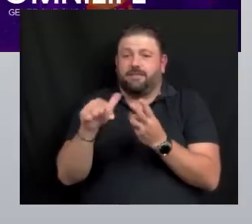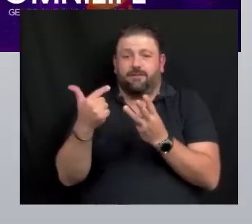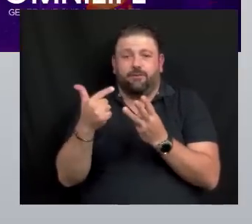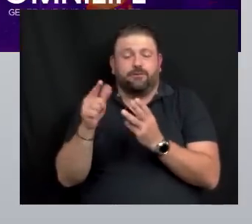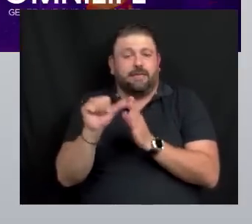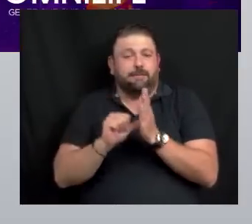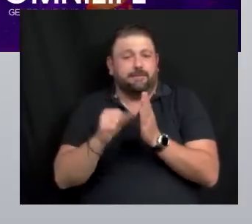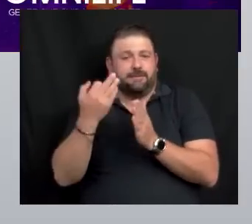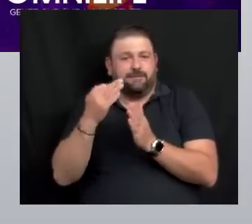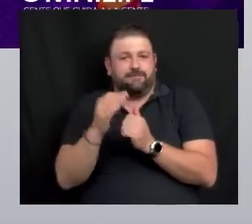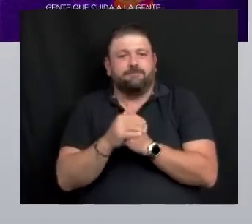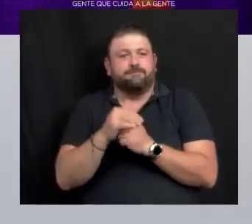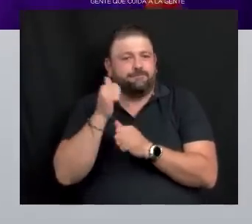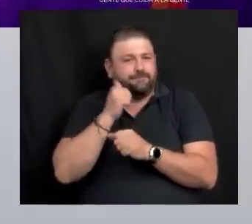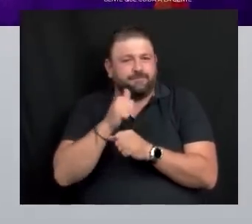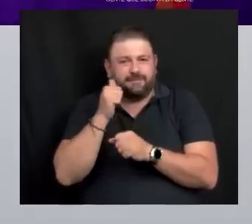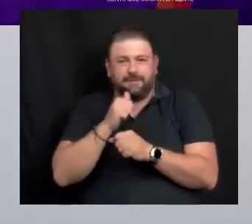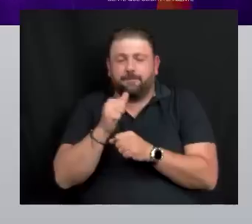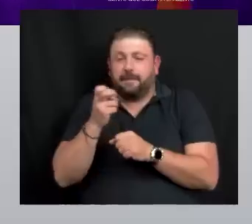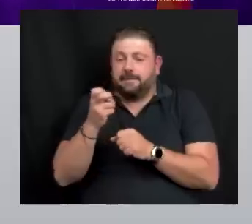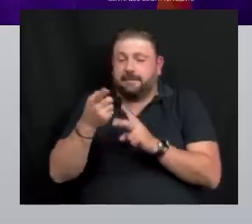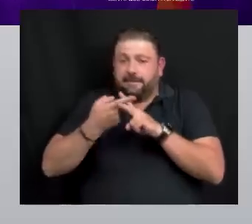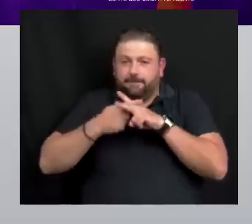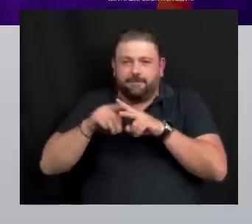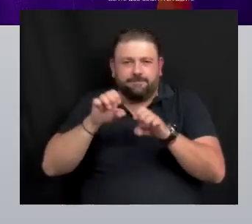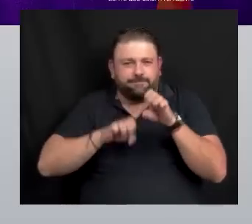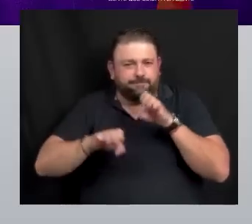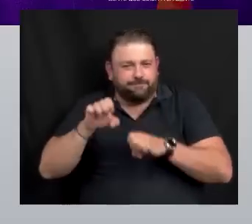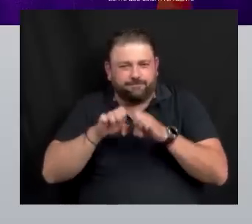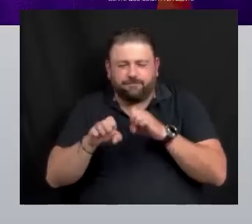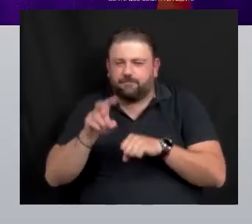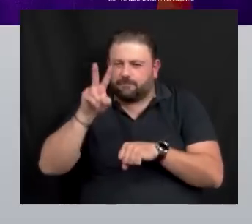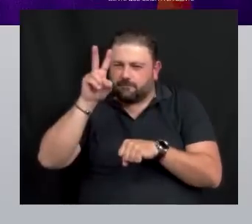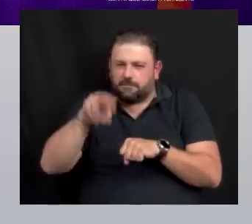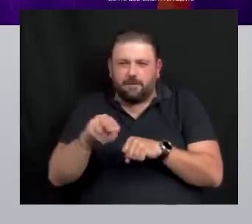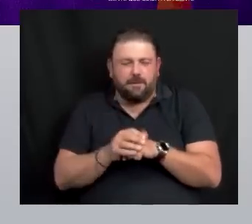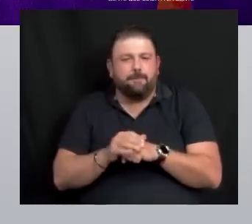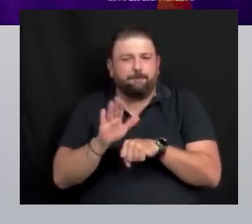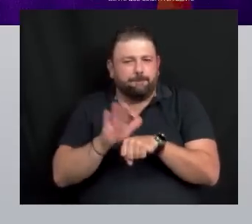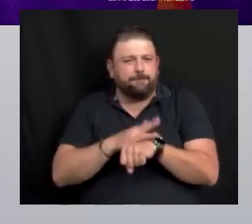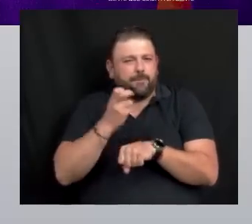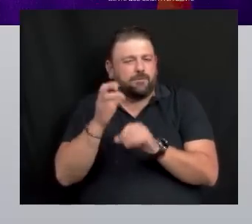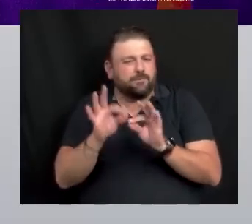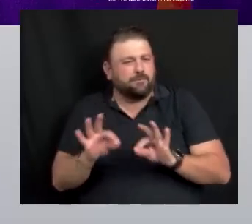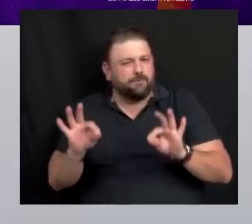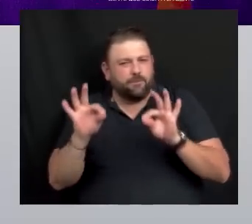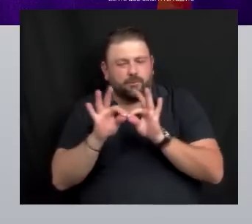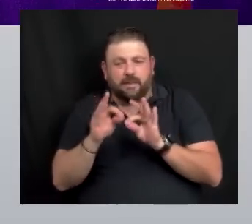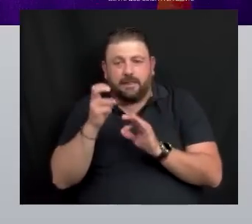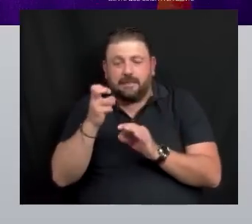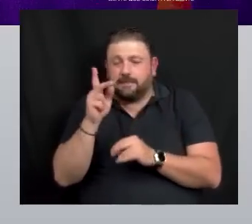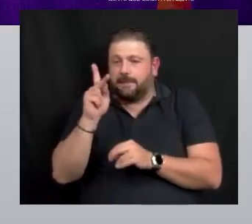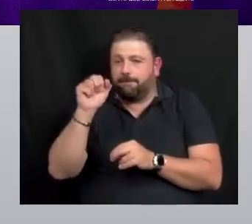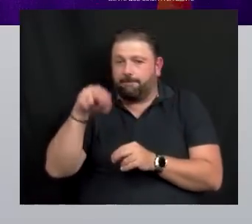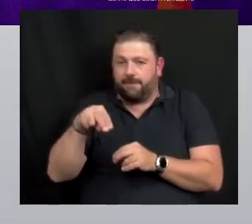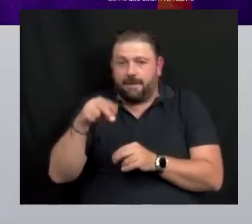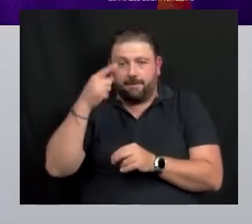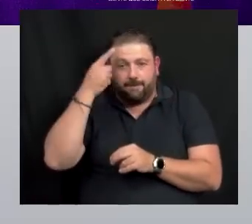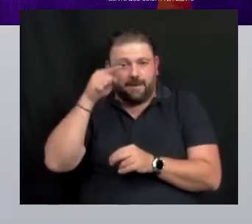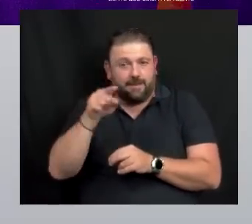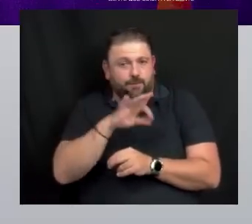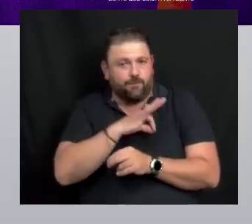12, obviamente súper extravagantes. Fíjate cómo es algo muy claro, y por eso es importante la planeación y poder, por eso es